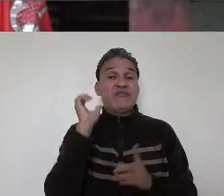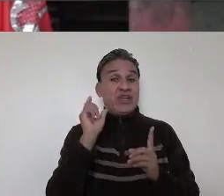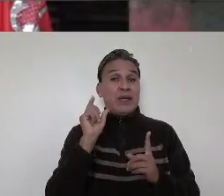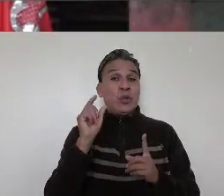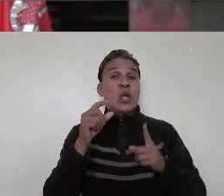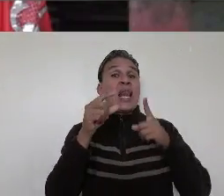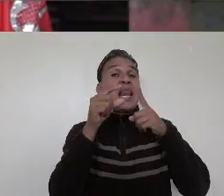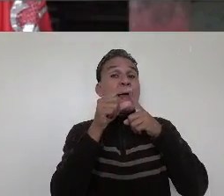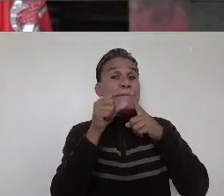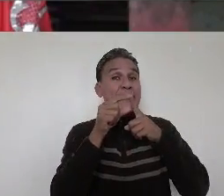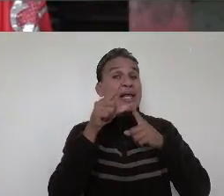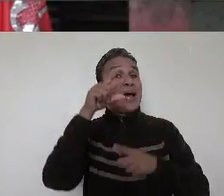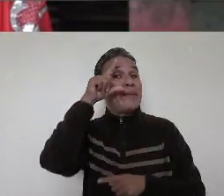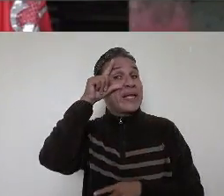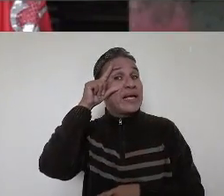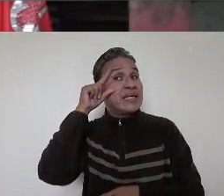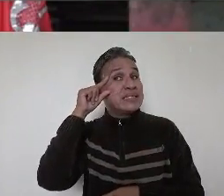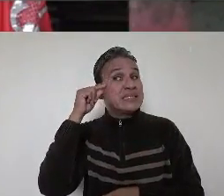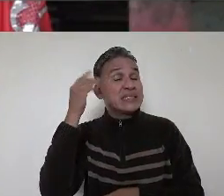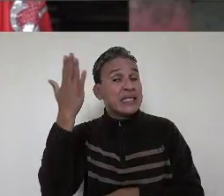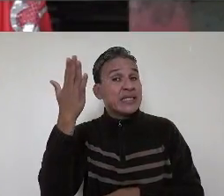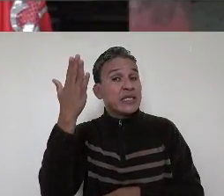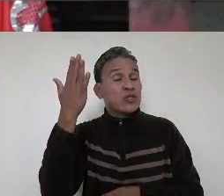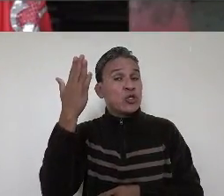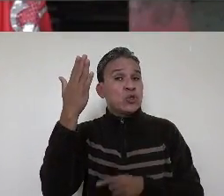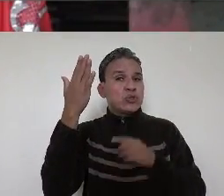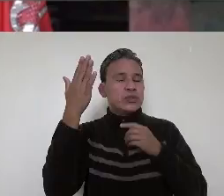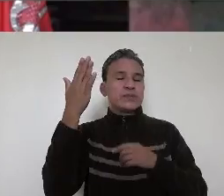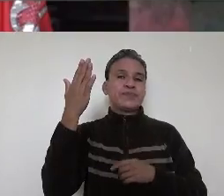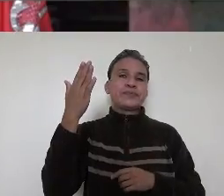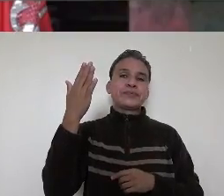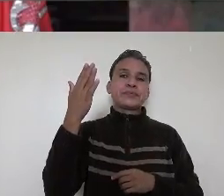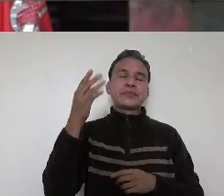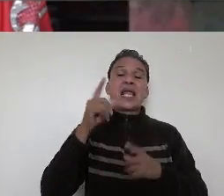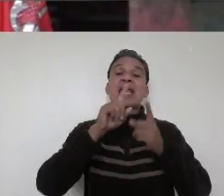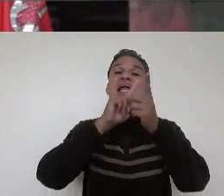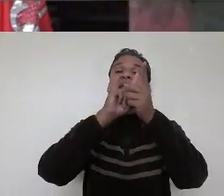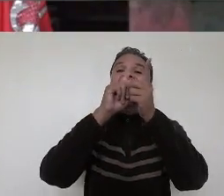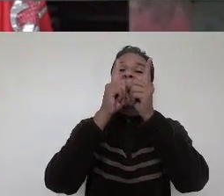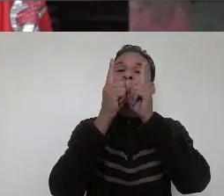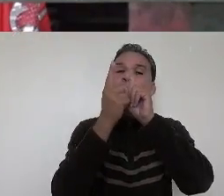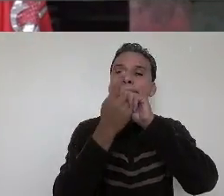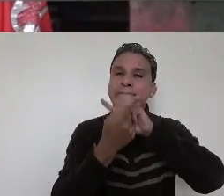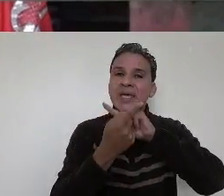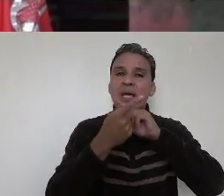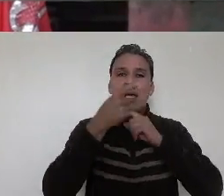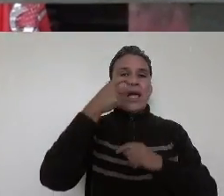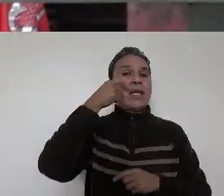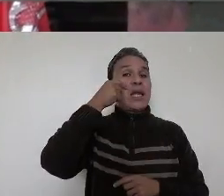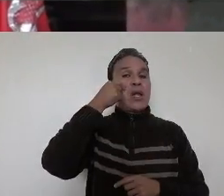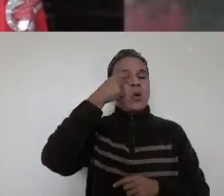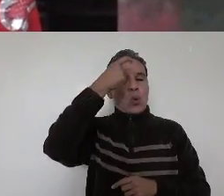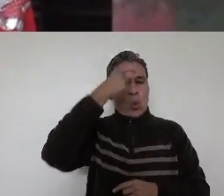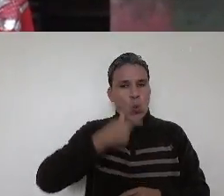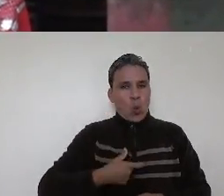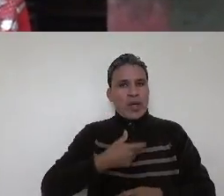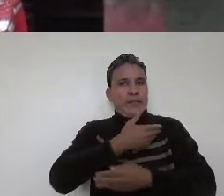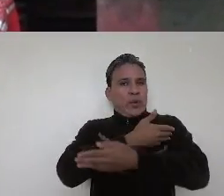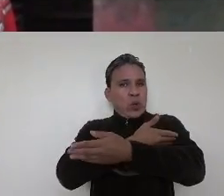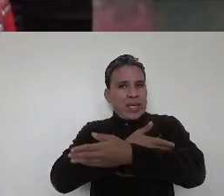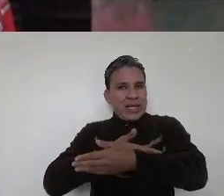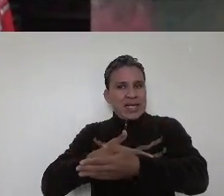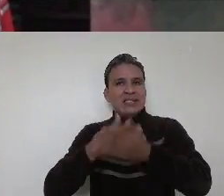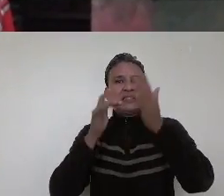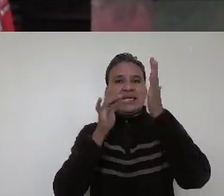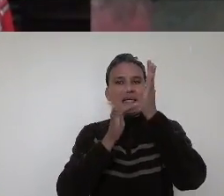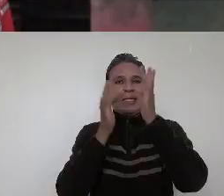Dios, ahora dentro de unos momentos, se convertirá en el cuerpo y la sangre de Cristo. Y